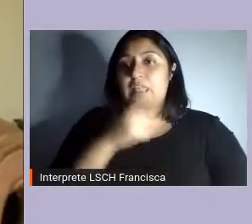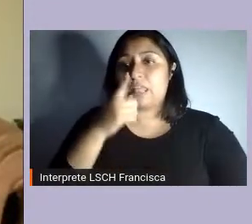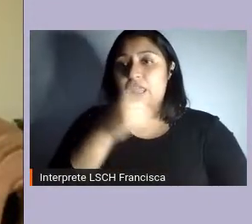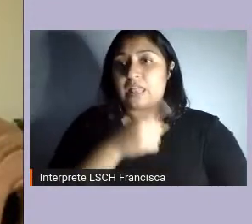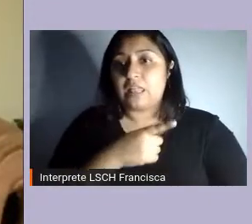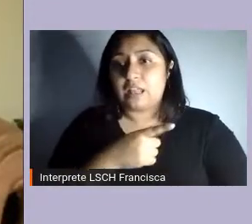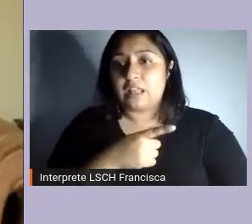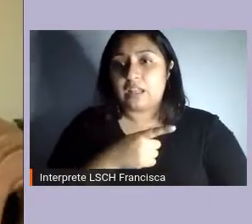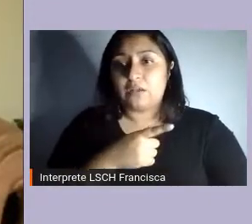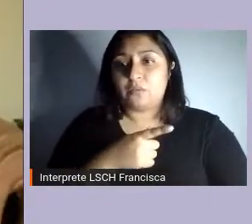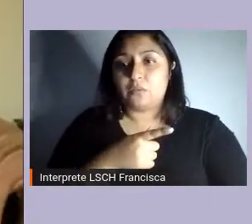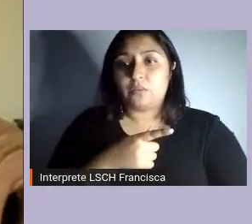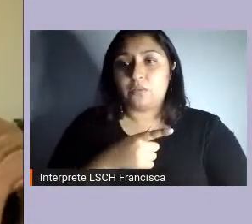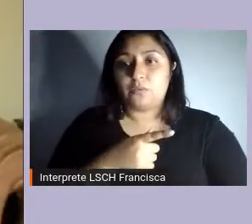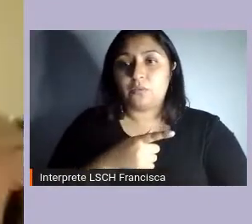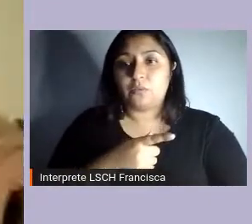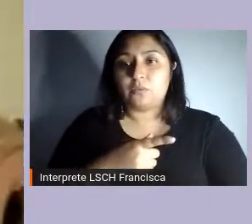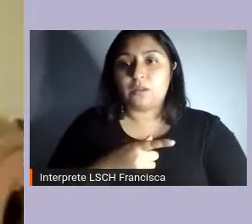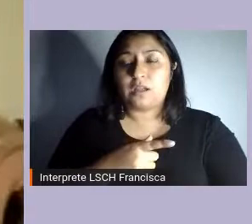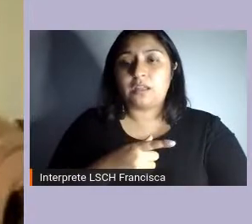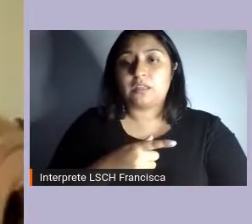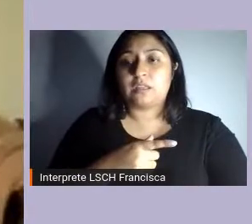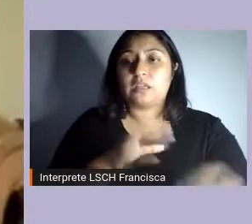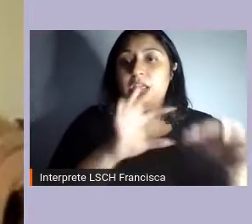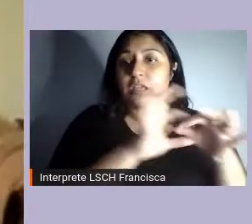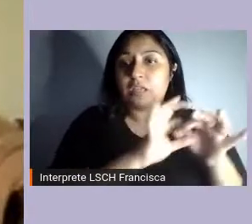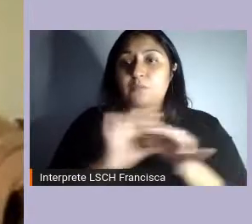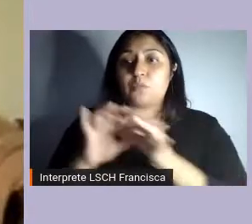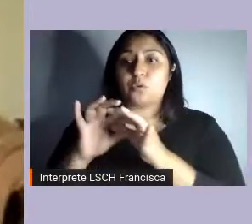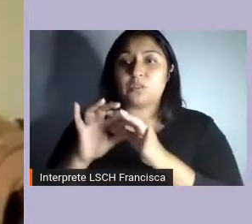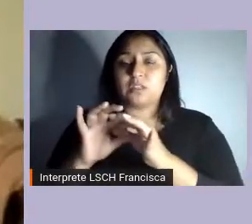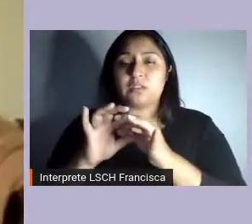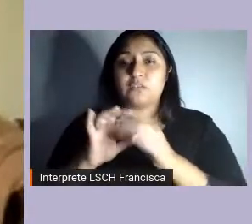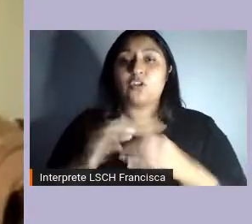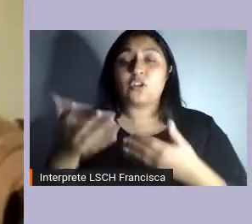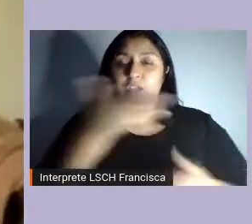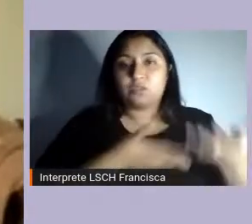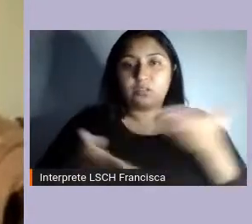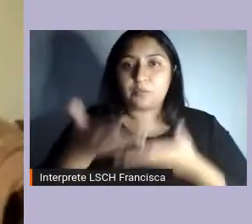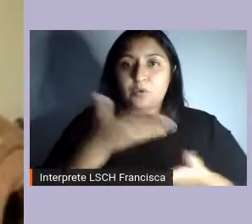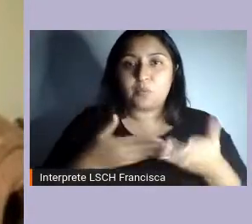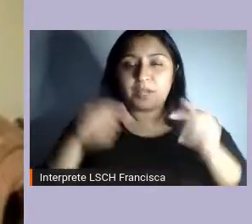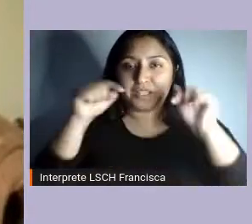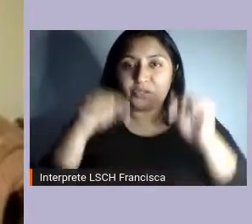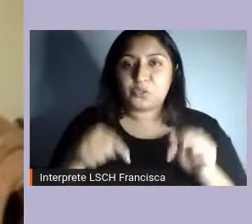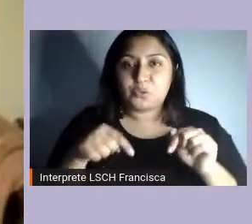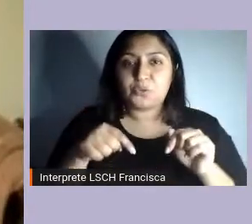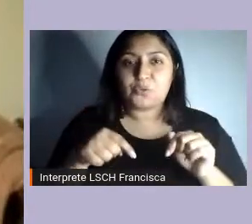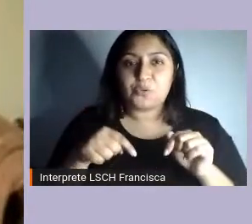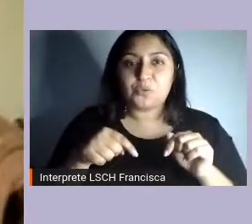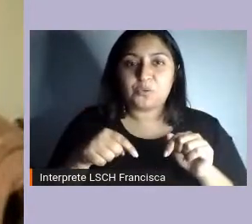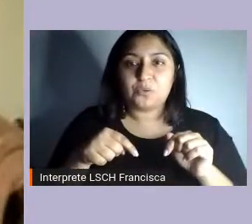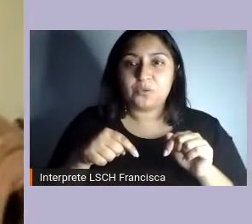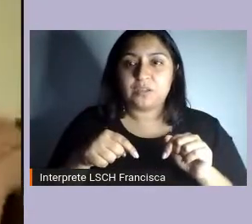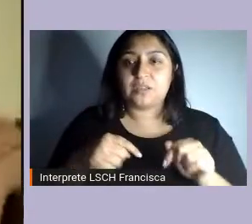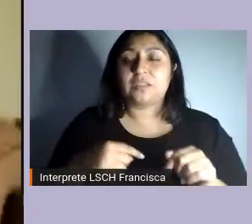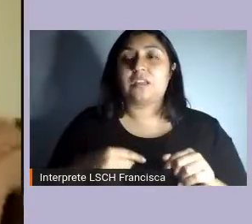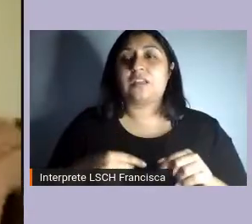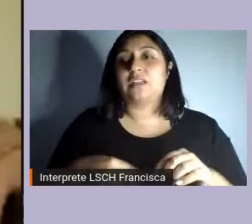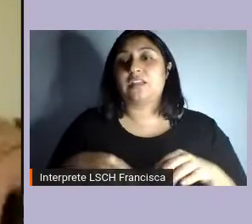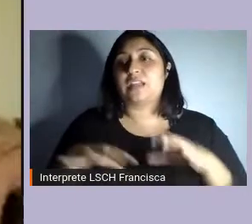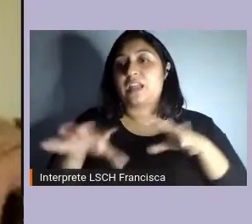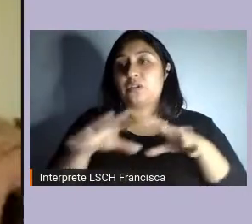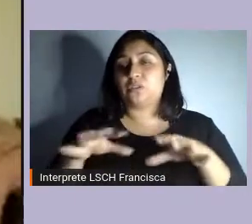fundado y motivo de la tradición, que lo estemos compartiendo hoy día y lo volvamos vigente actual. O sea, cuando